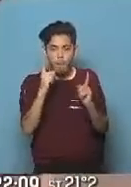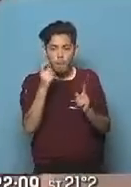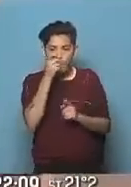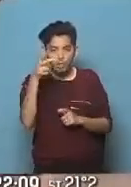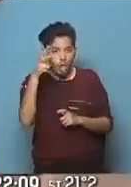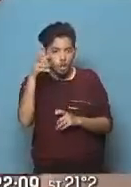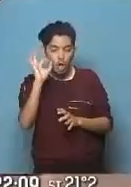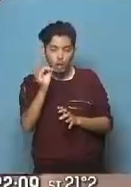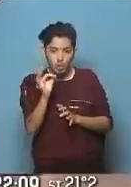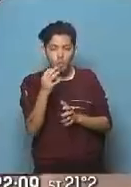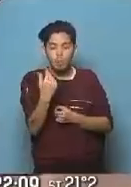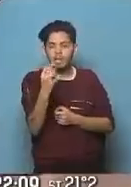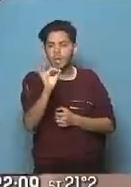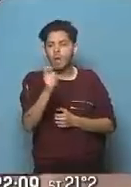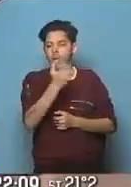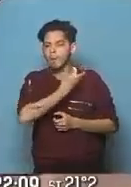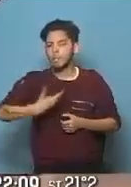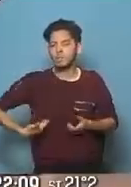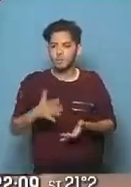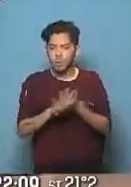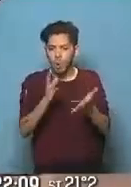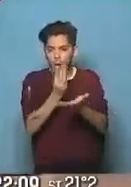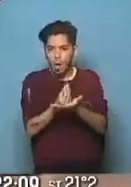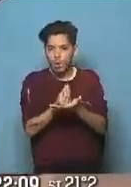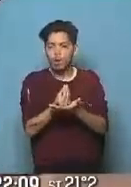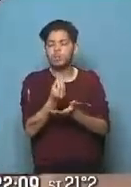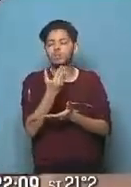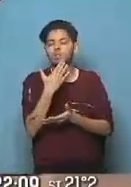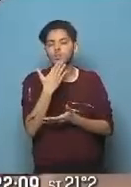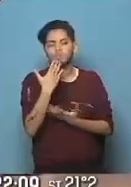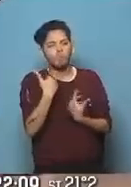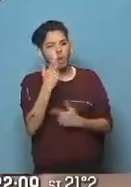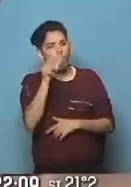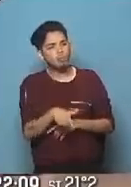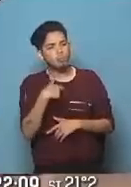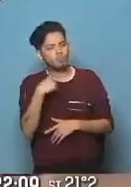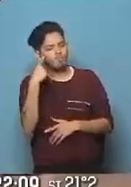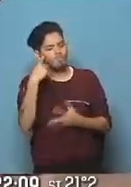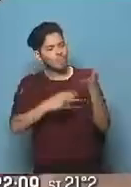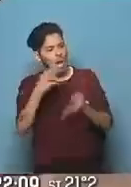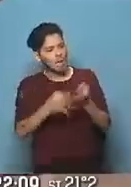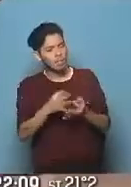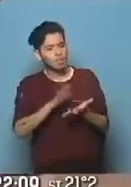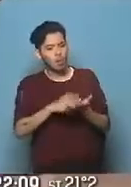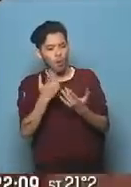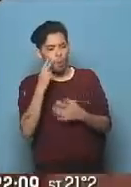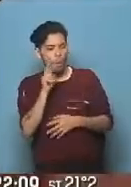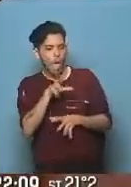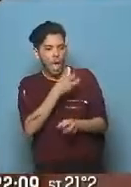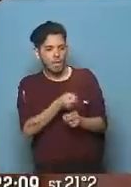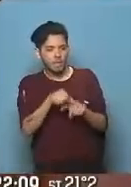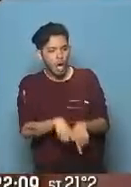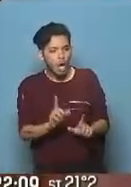efectivamente quién va a ser el presidente en Brasil. Ahora, José, ¿uno podría de algún modo hacer un somero análisis de lo que se ve hasta ahora?